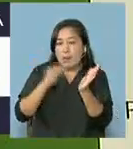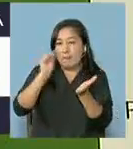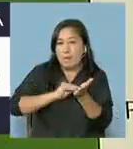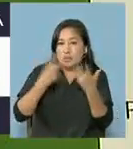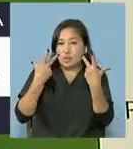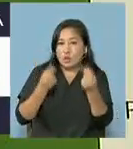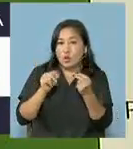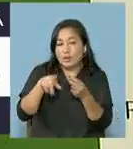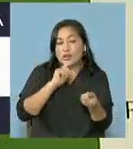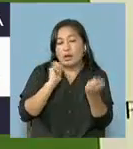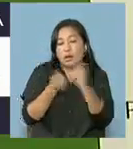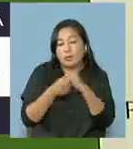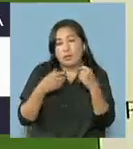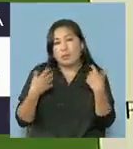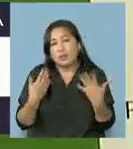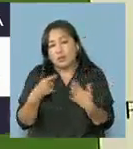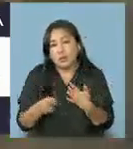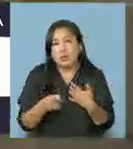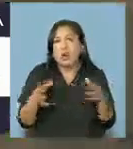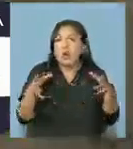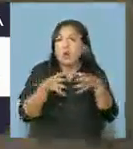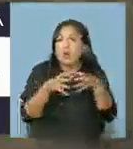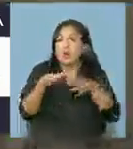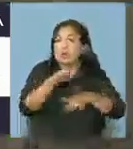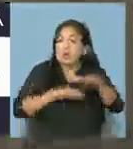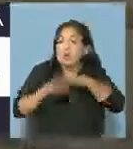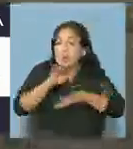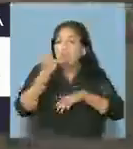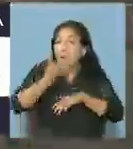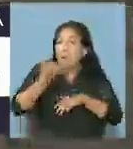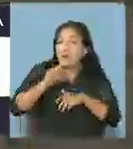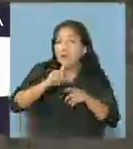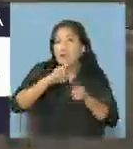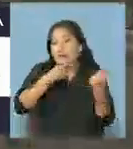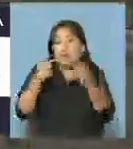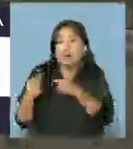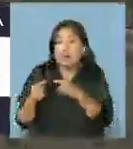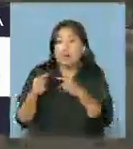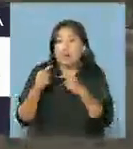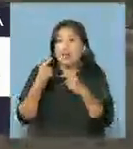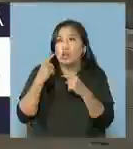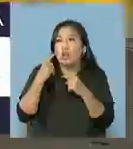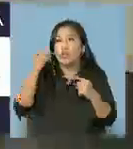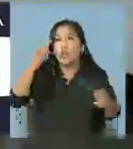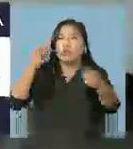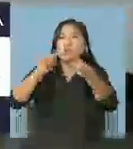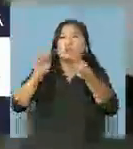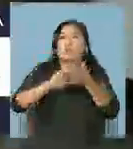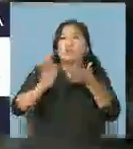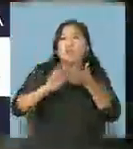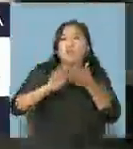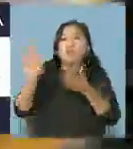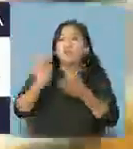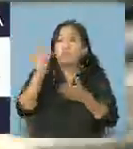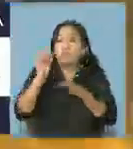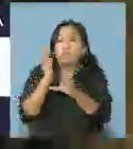ni mayores cambios en ese sentido. Sí, seguramente él va a armar un equipo, una estructura. La idea es darle una nueva visión a lo que antes era la dirección